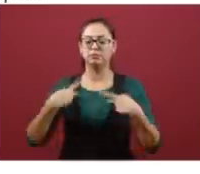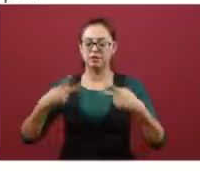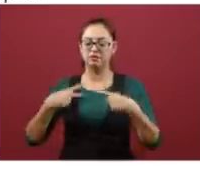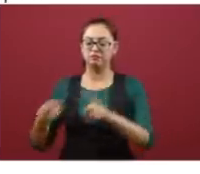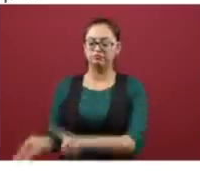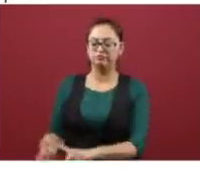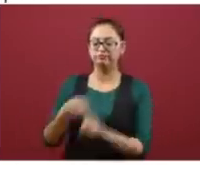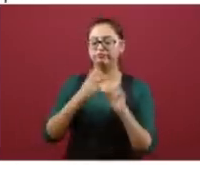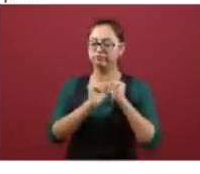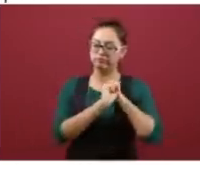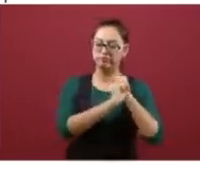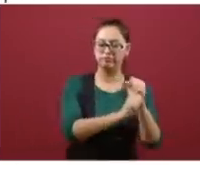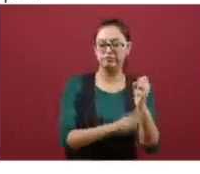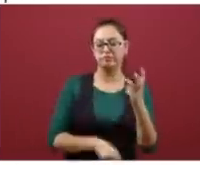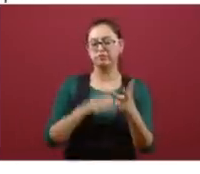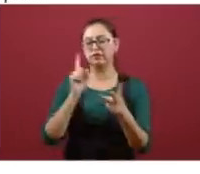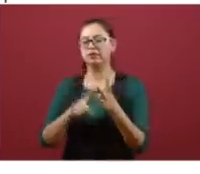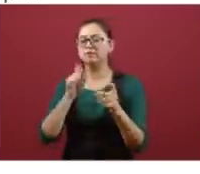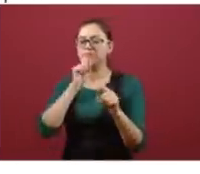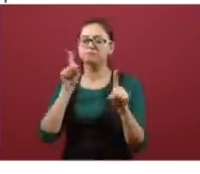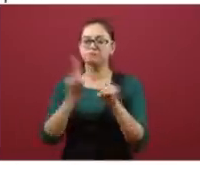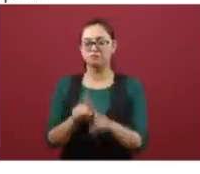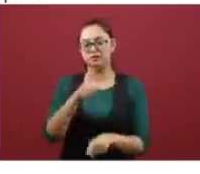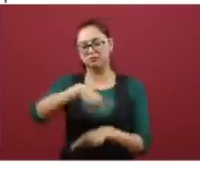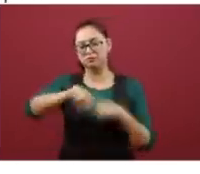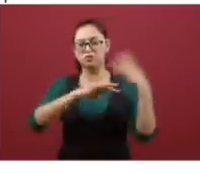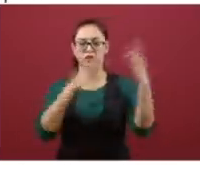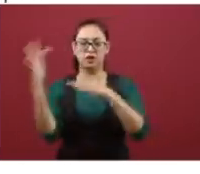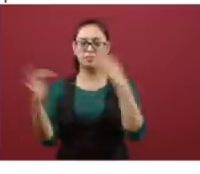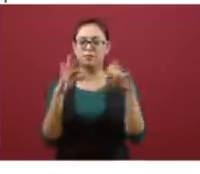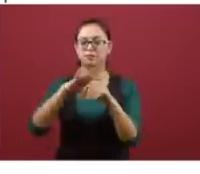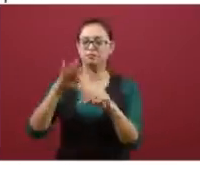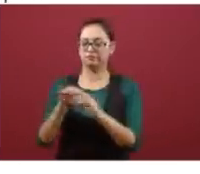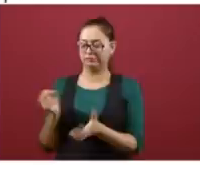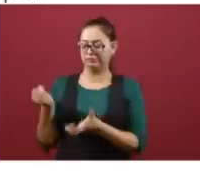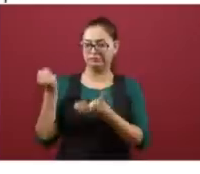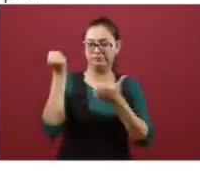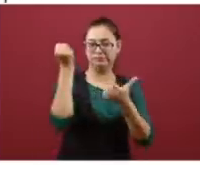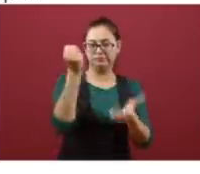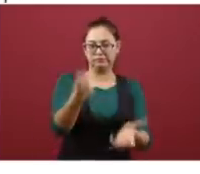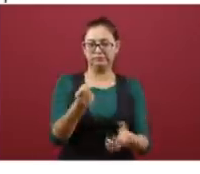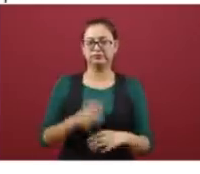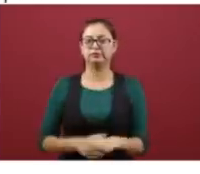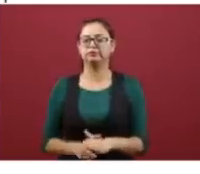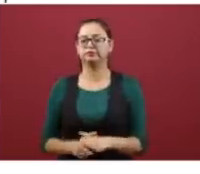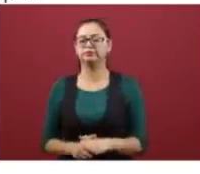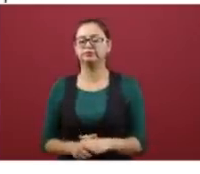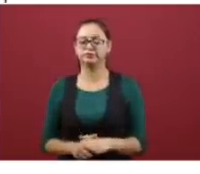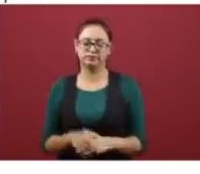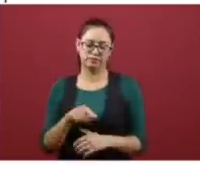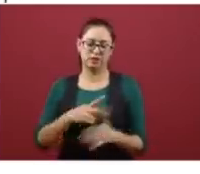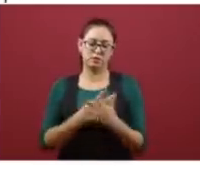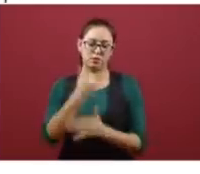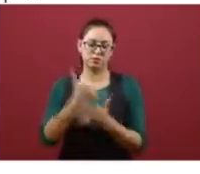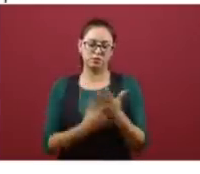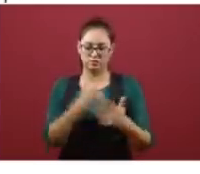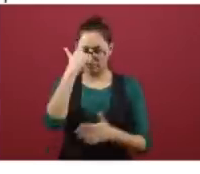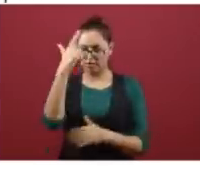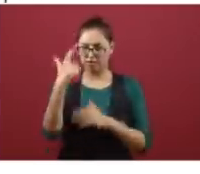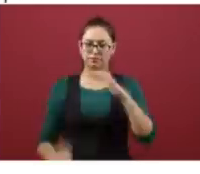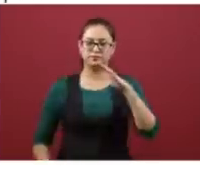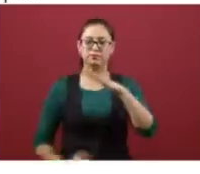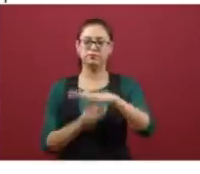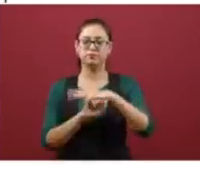y con financiamiento ilícito a las campañas electorales del cual emanó este proyecto ahí no